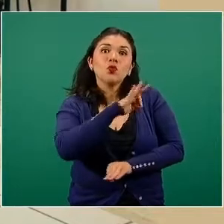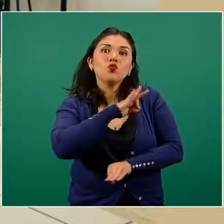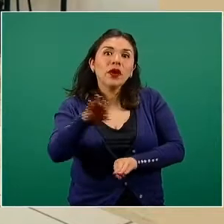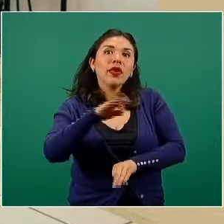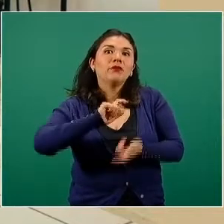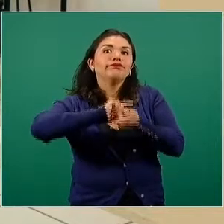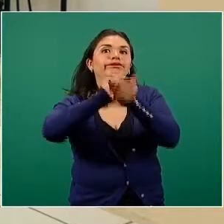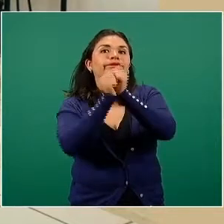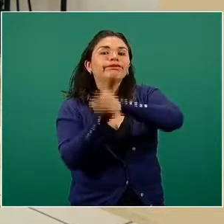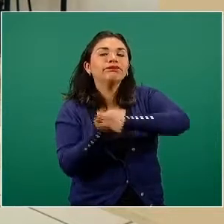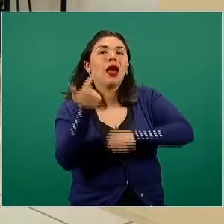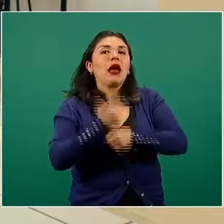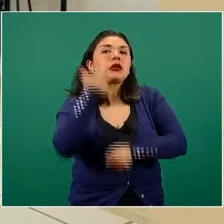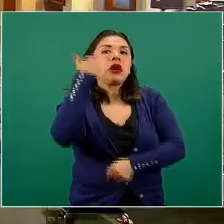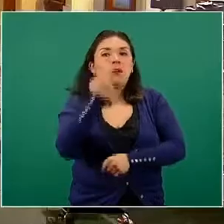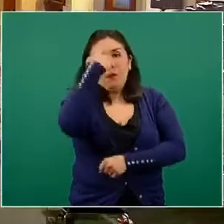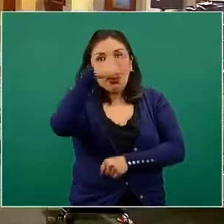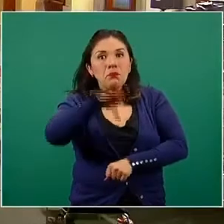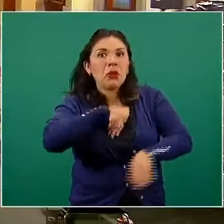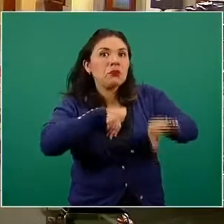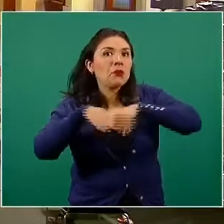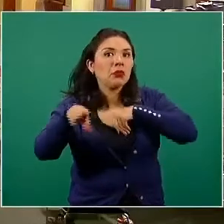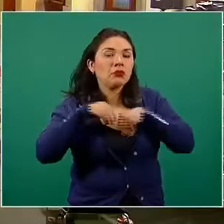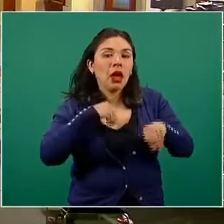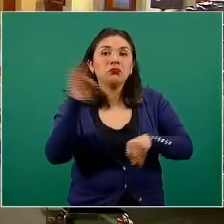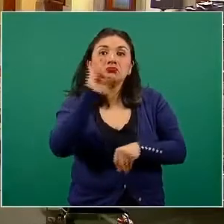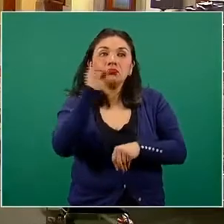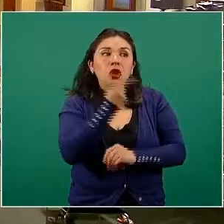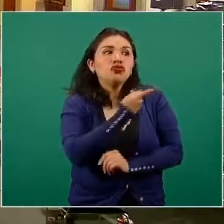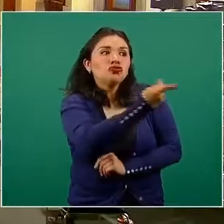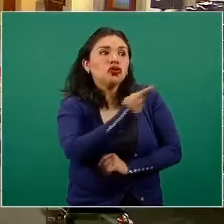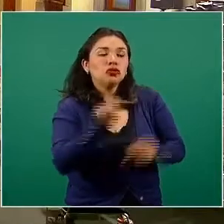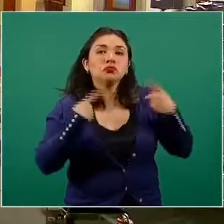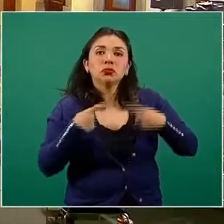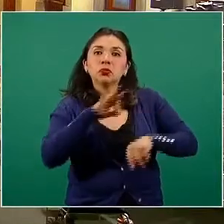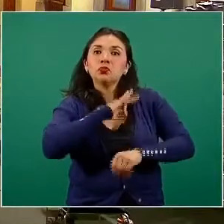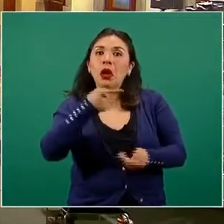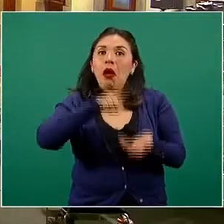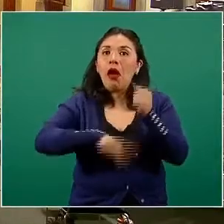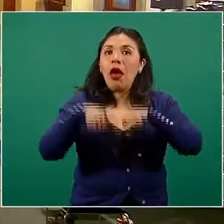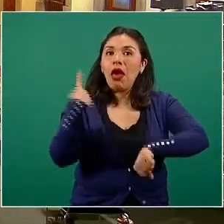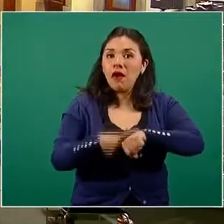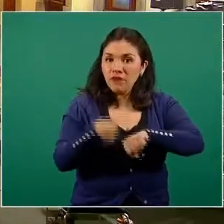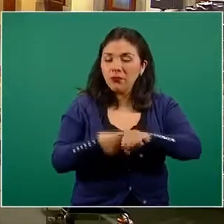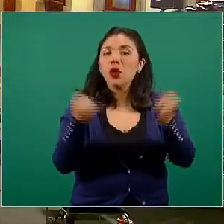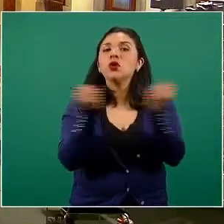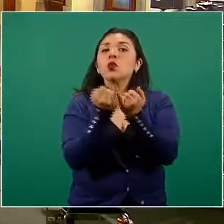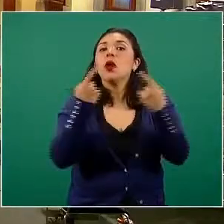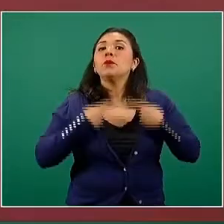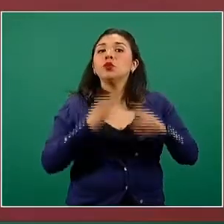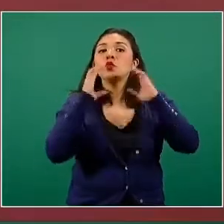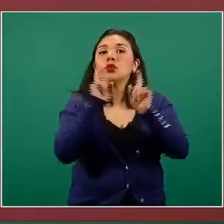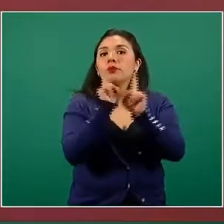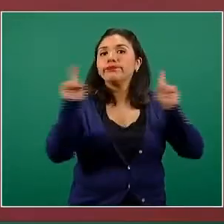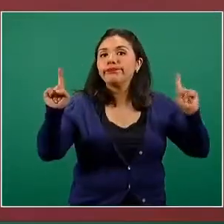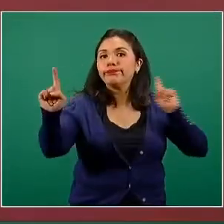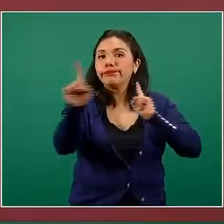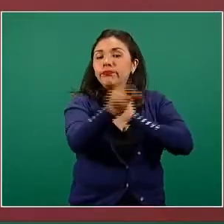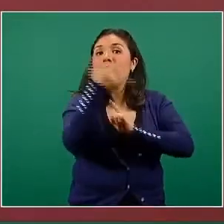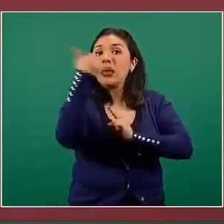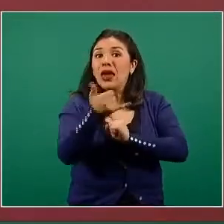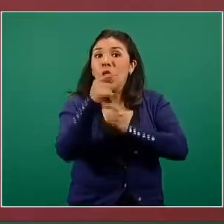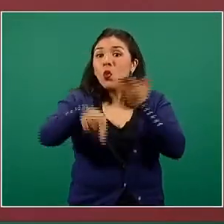riesgo de contagio en caso que alguna de las dos tuviera enfermedad. Se mantiene en la sana distancia y con un número muy pequeño